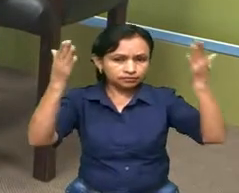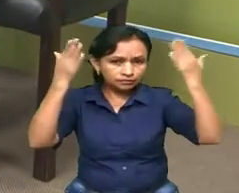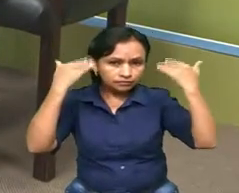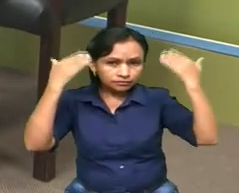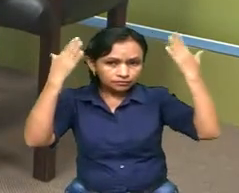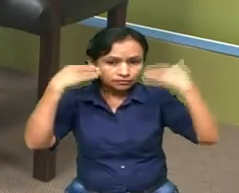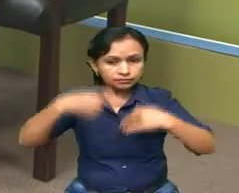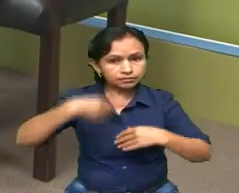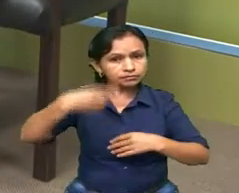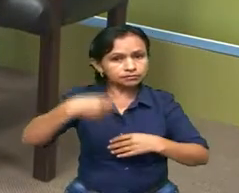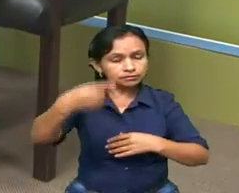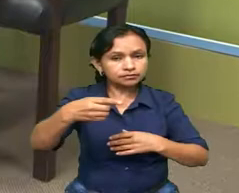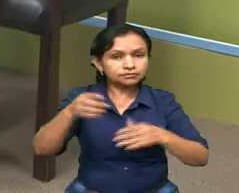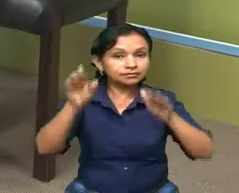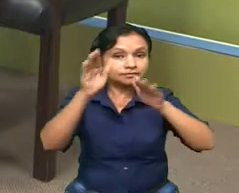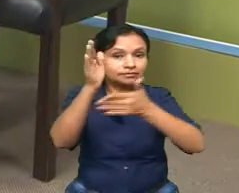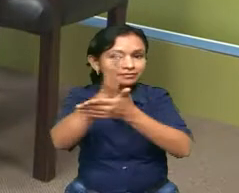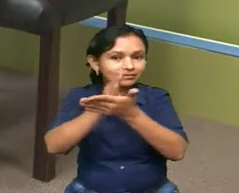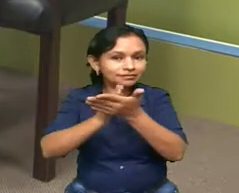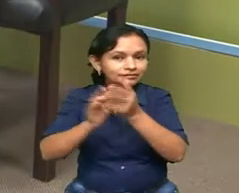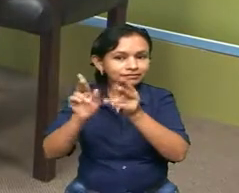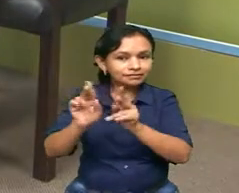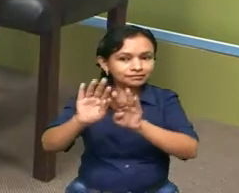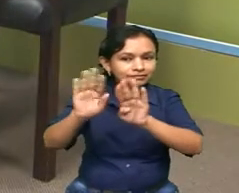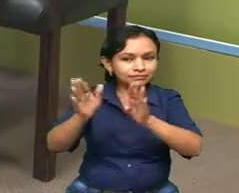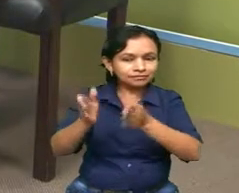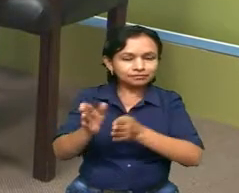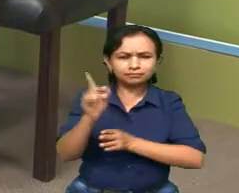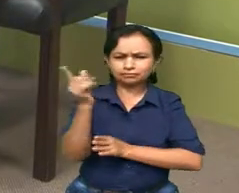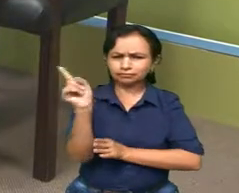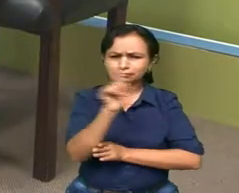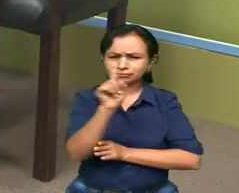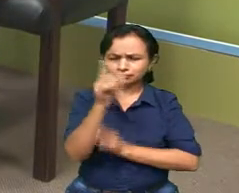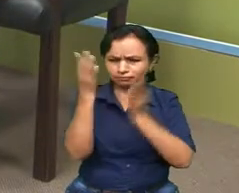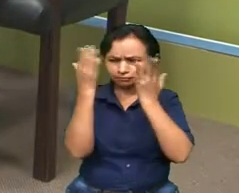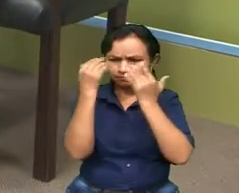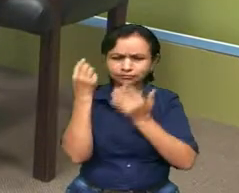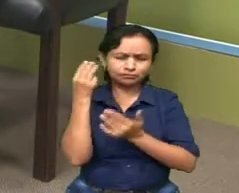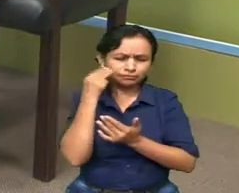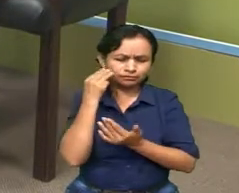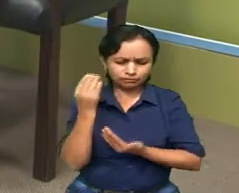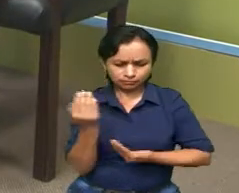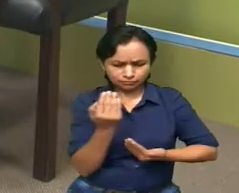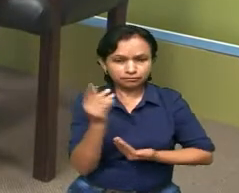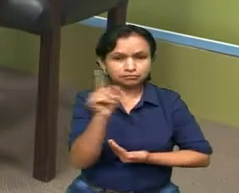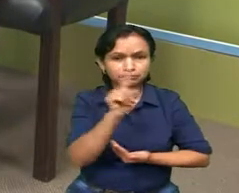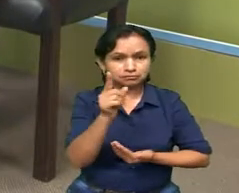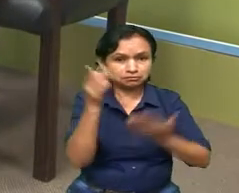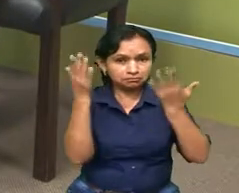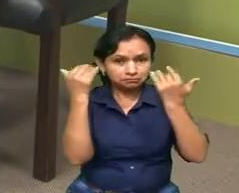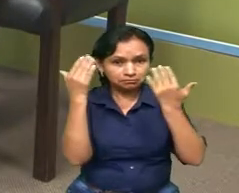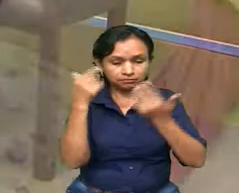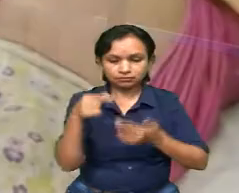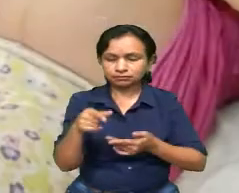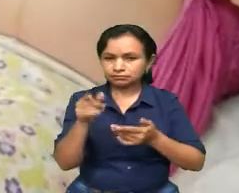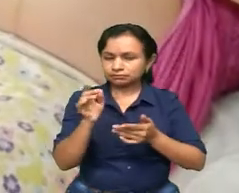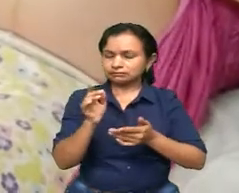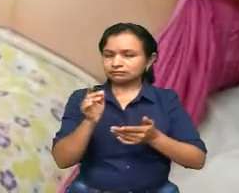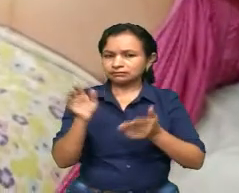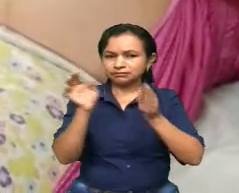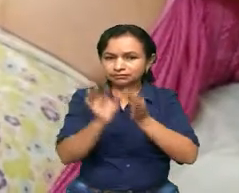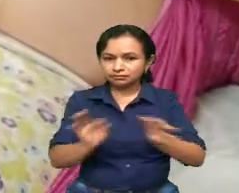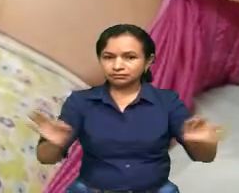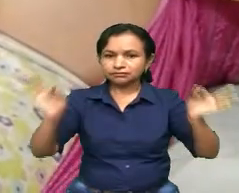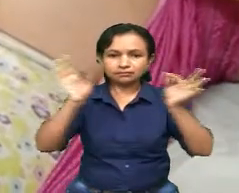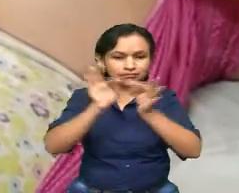diario. Hay personas que no se bañan los 40 días, ni la mamá ni el bebé, pero el aseo es igual que